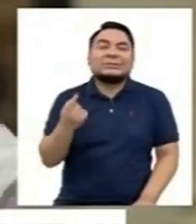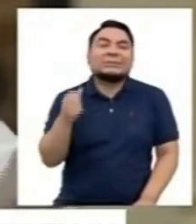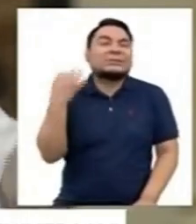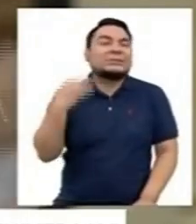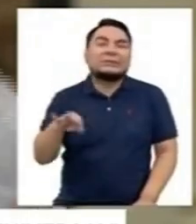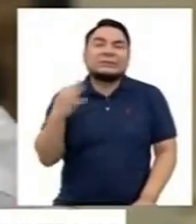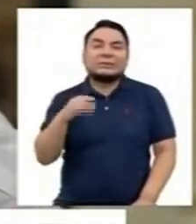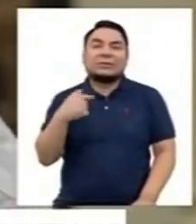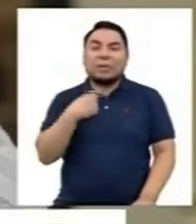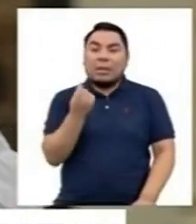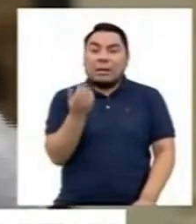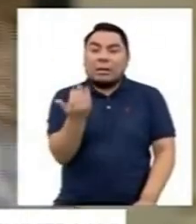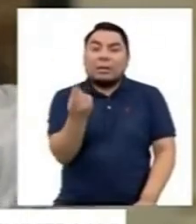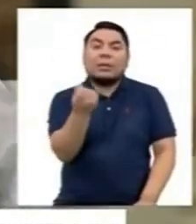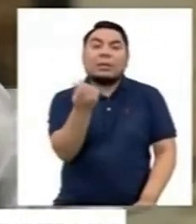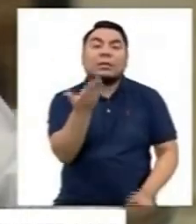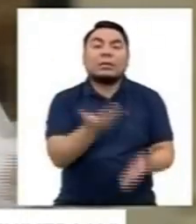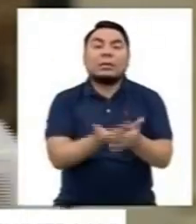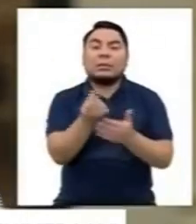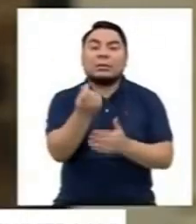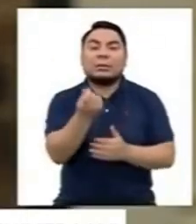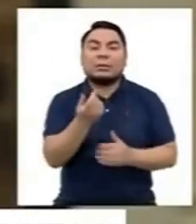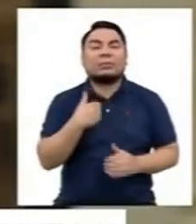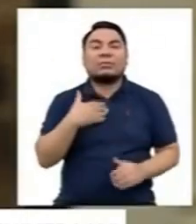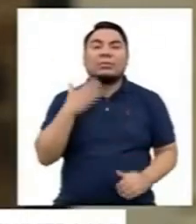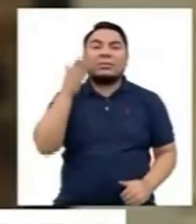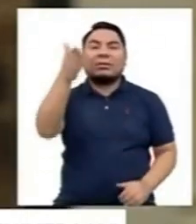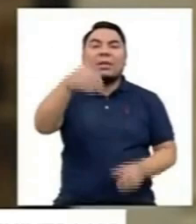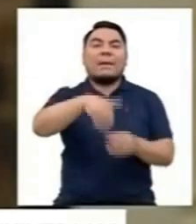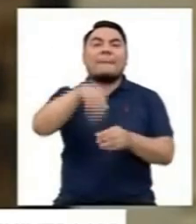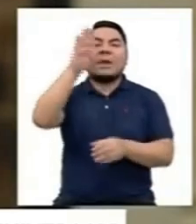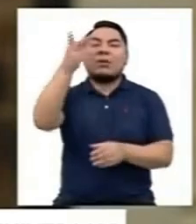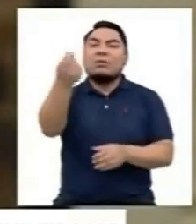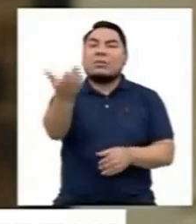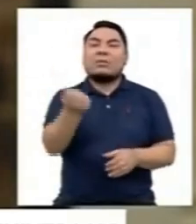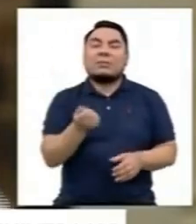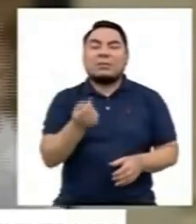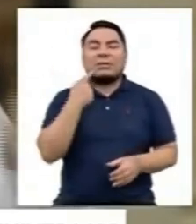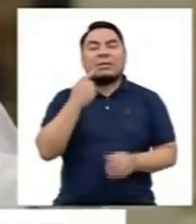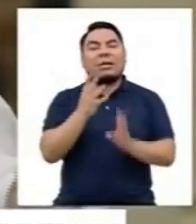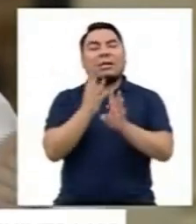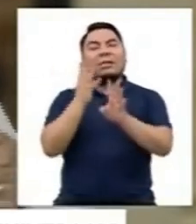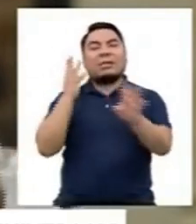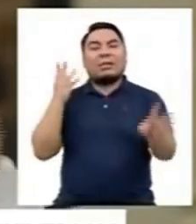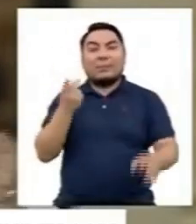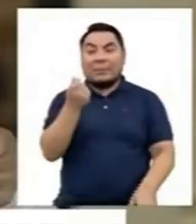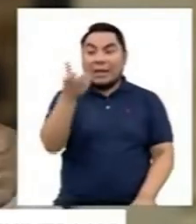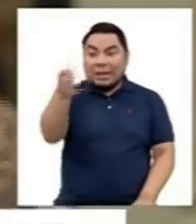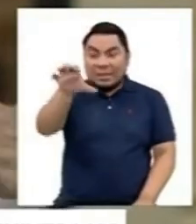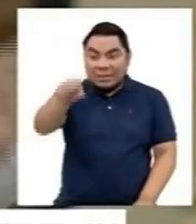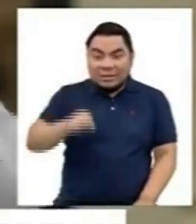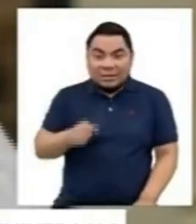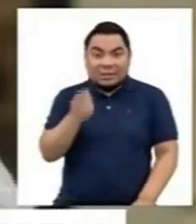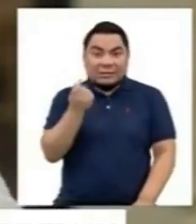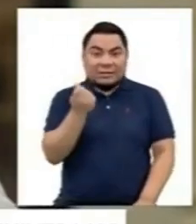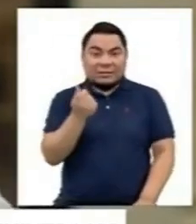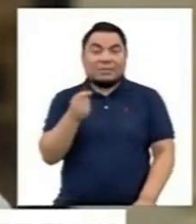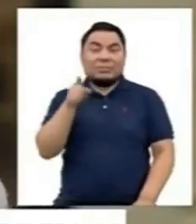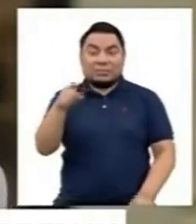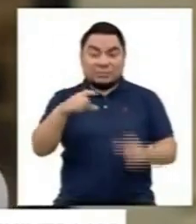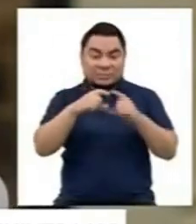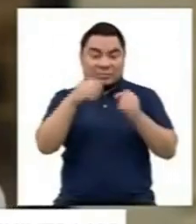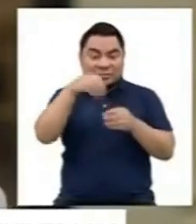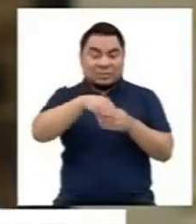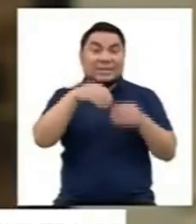tiene dos conceptos básicos, ¿no? Gran reserva y factores macroeconómicos que ha sido heredado durante gobiernos pasados y que la política, sea cual fuera el presidente,